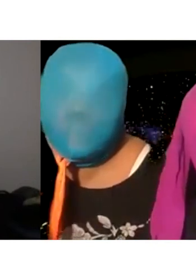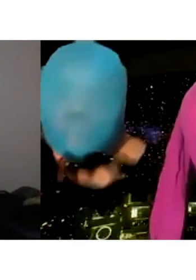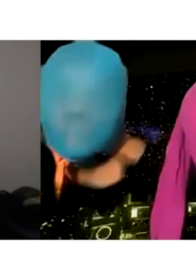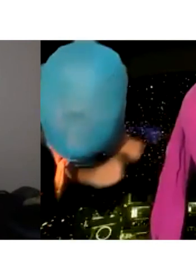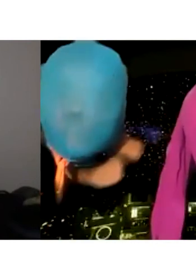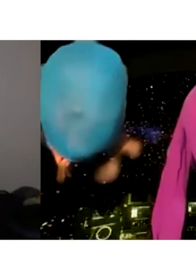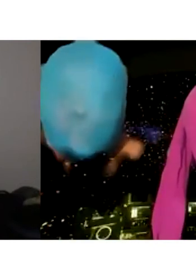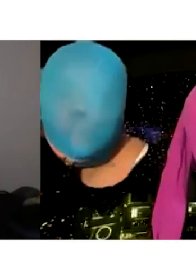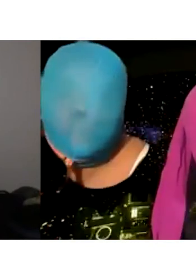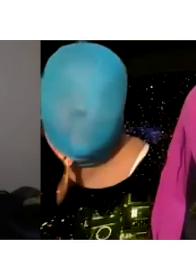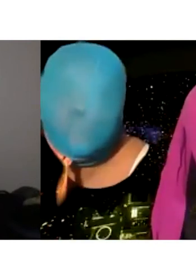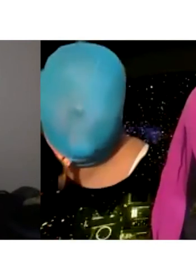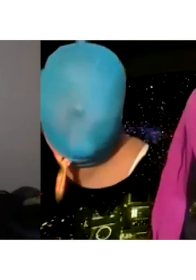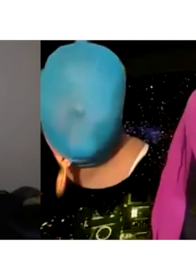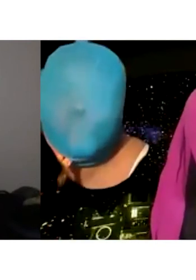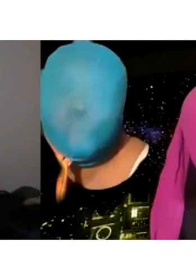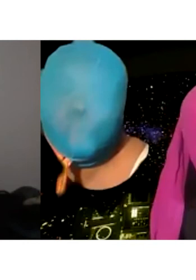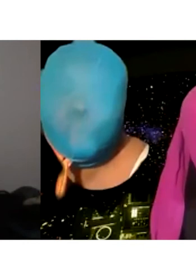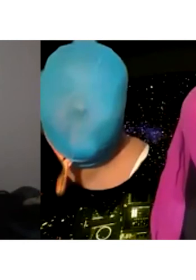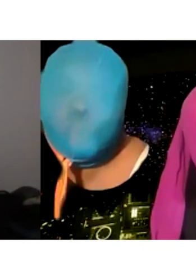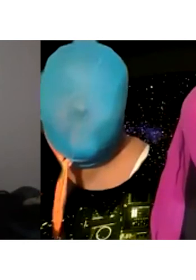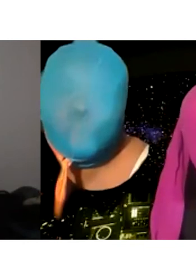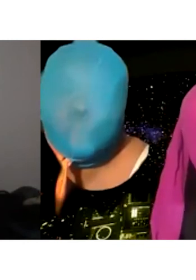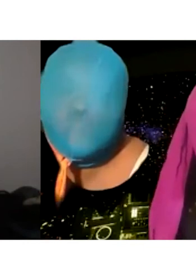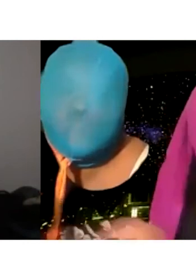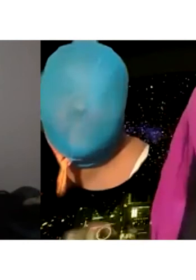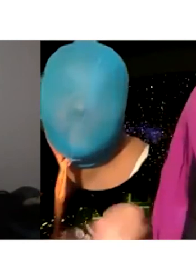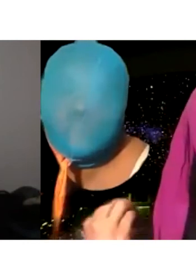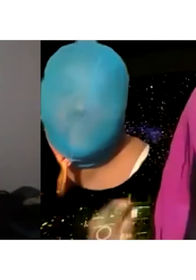La voz solo puede,